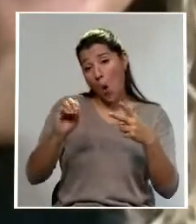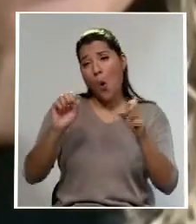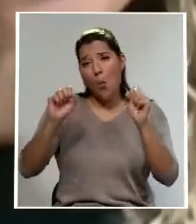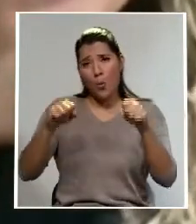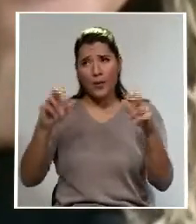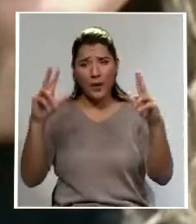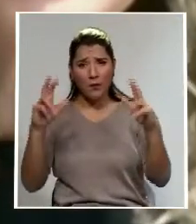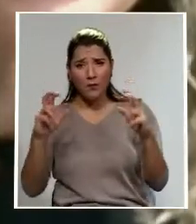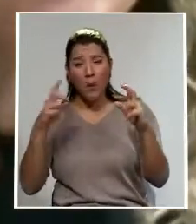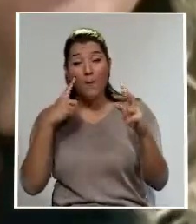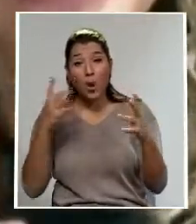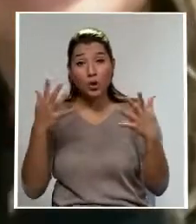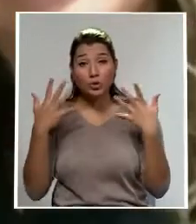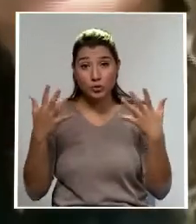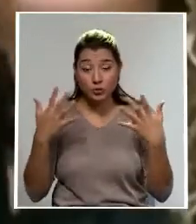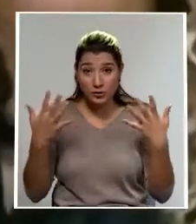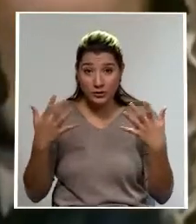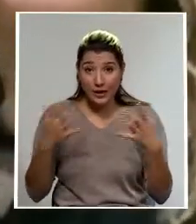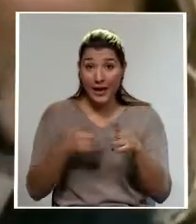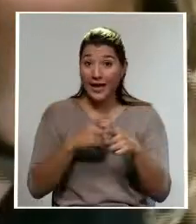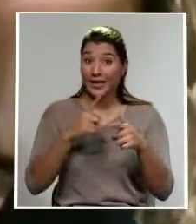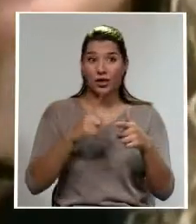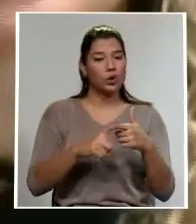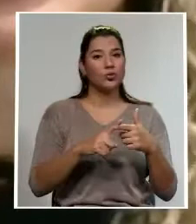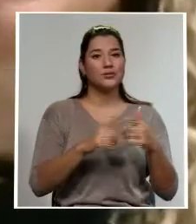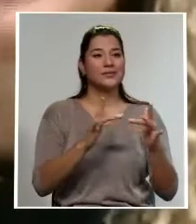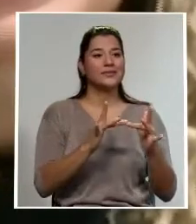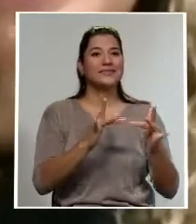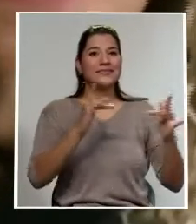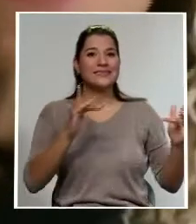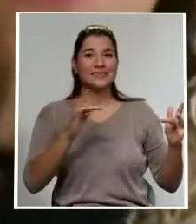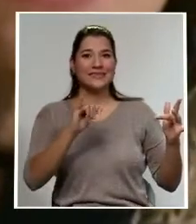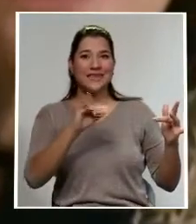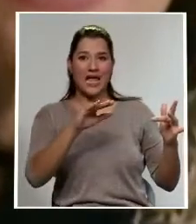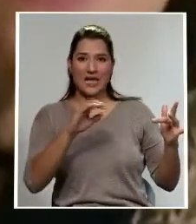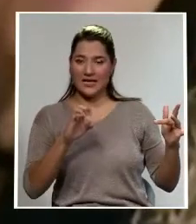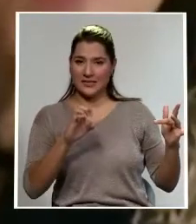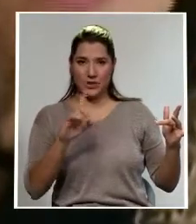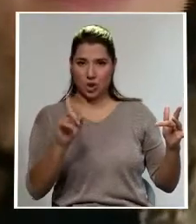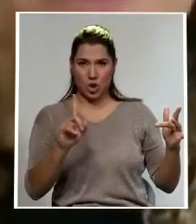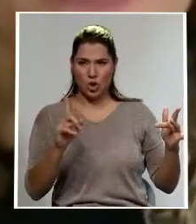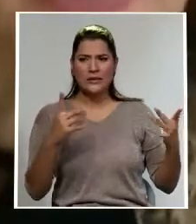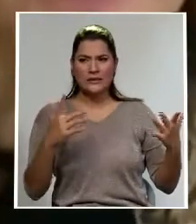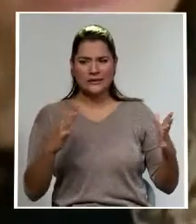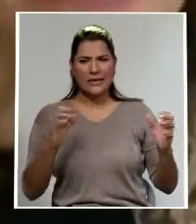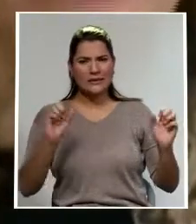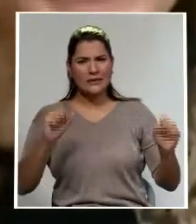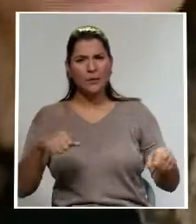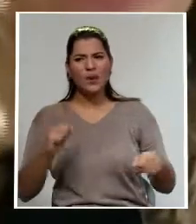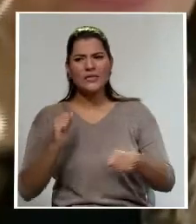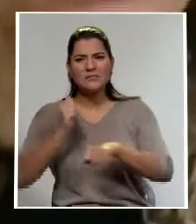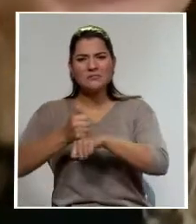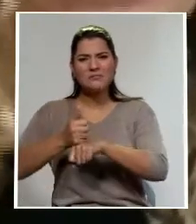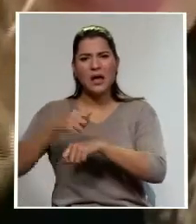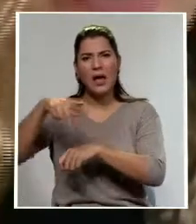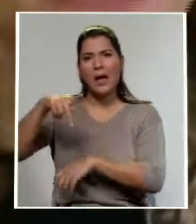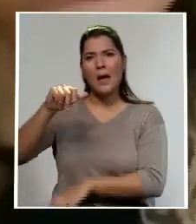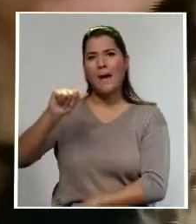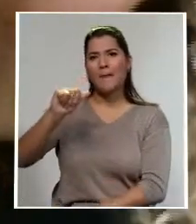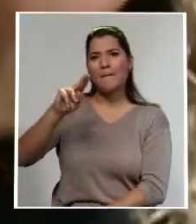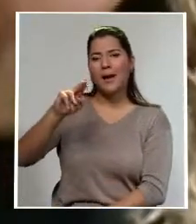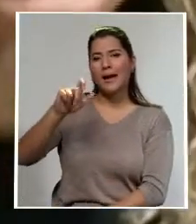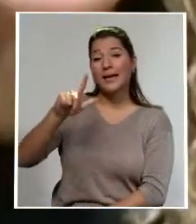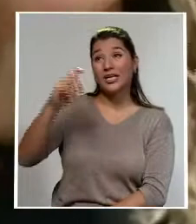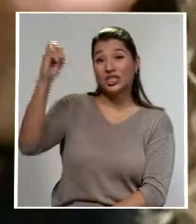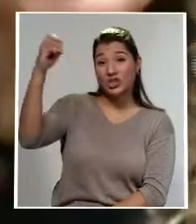propia producción y se desconecten del sistema eléctrico nacional. Hoy hay un tope a partir del reglamento y de varios